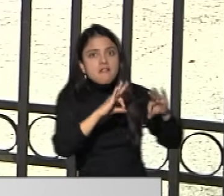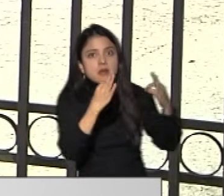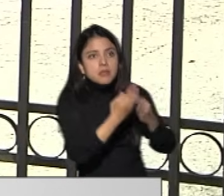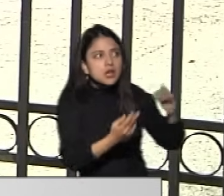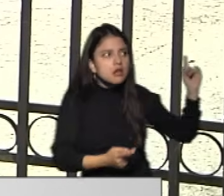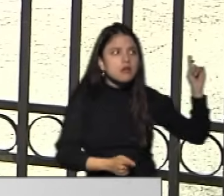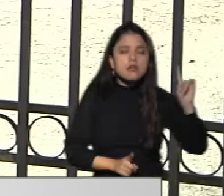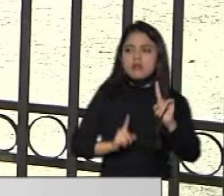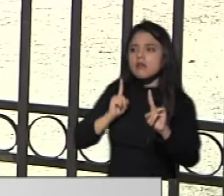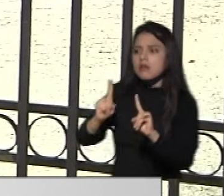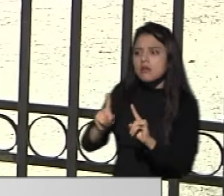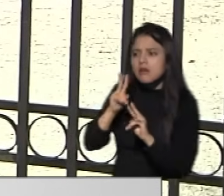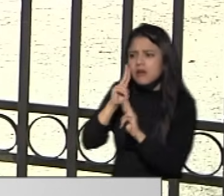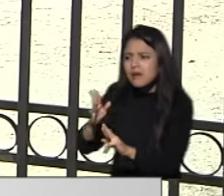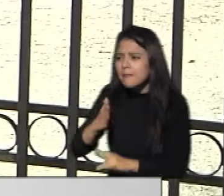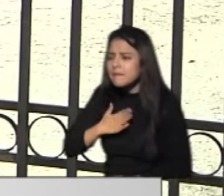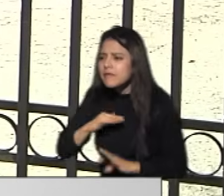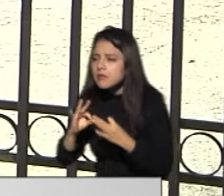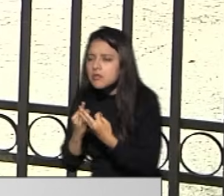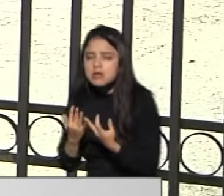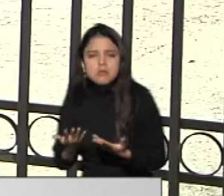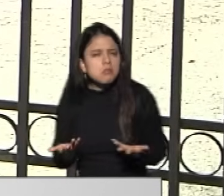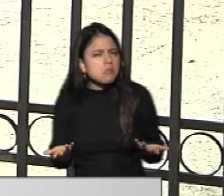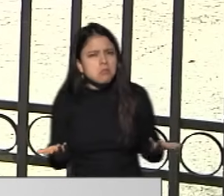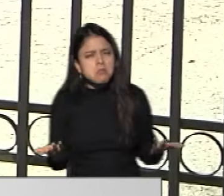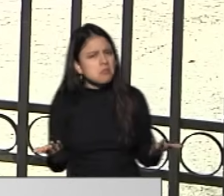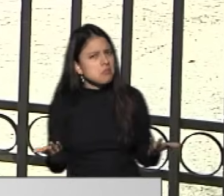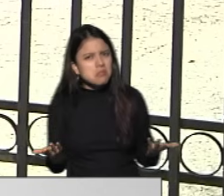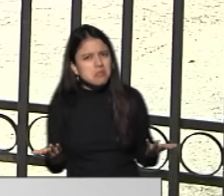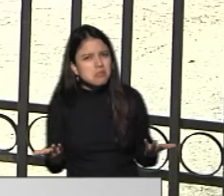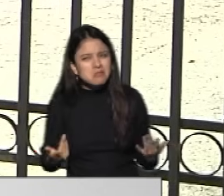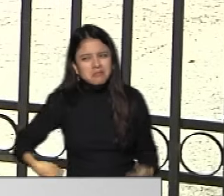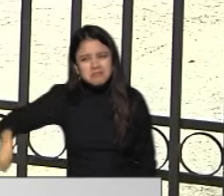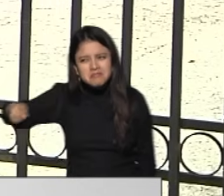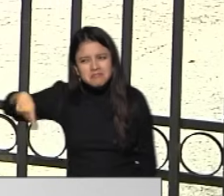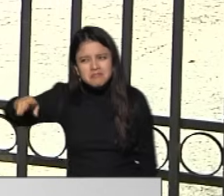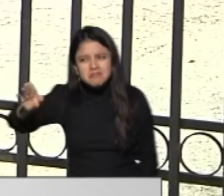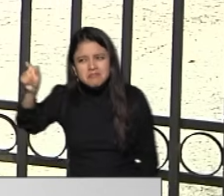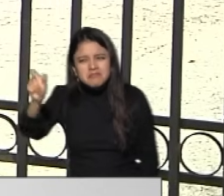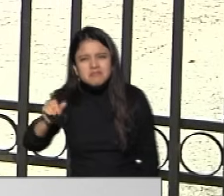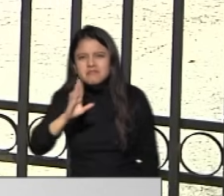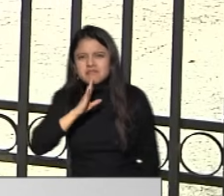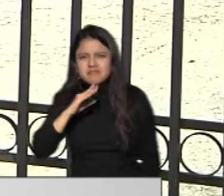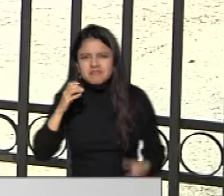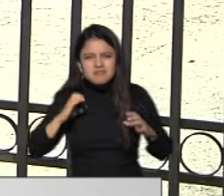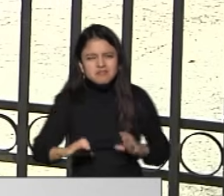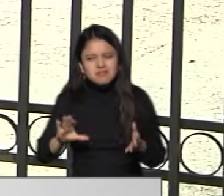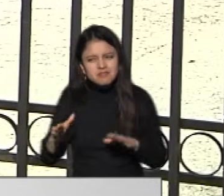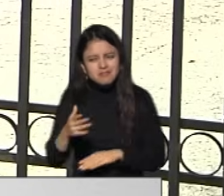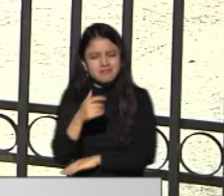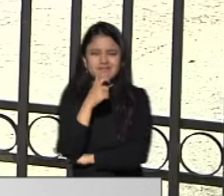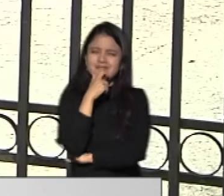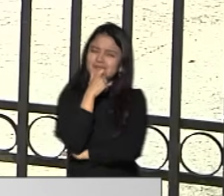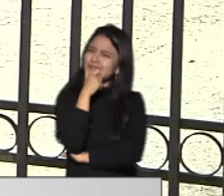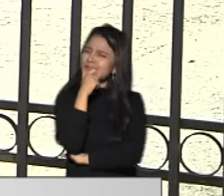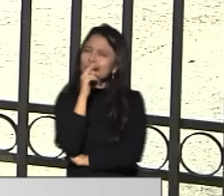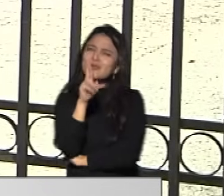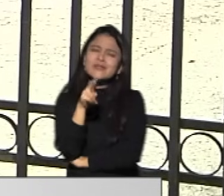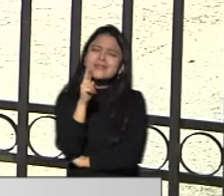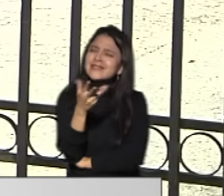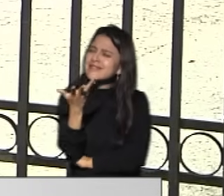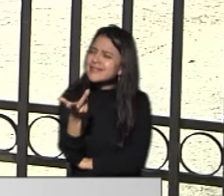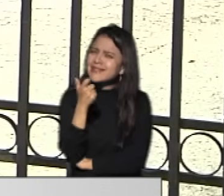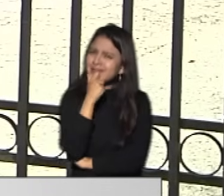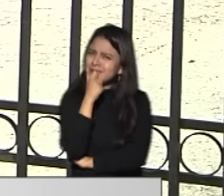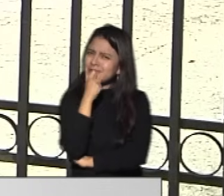cuerpo de la persona que está en este lugar. No se conocen detalles de su identidad, pero todavía continúa siendo muy extraño el recorrido